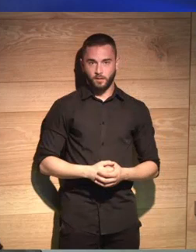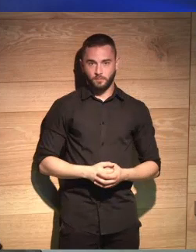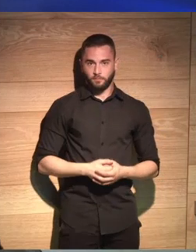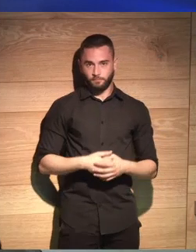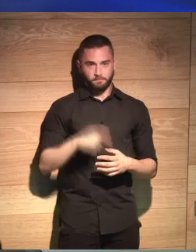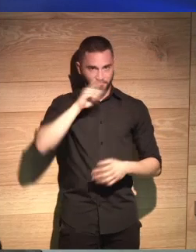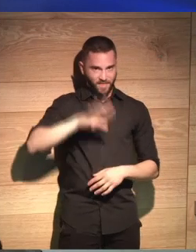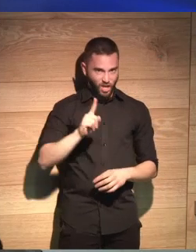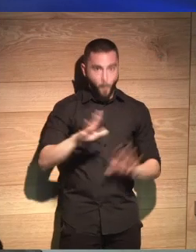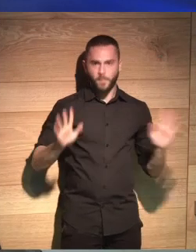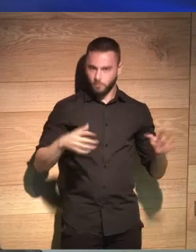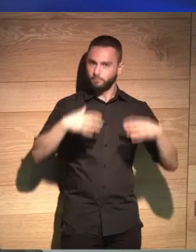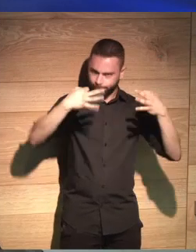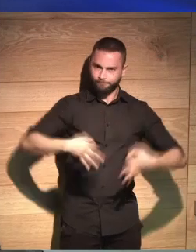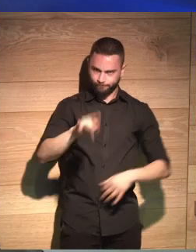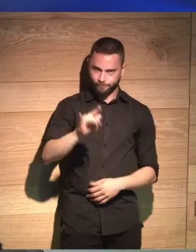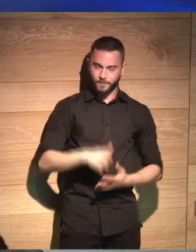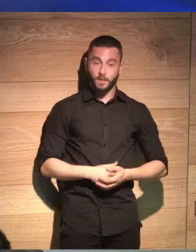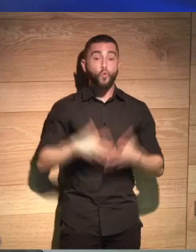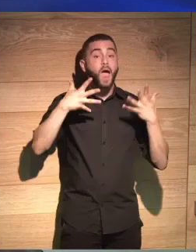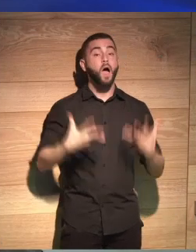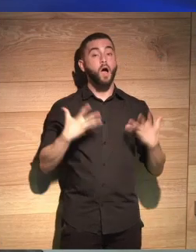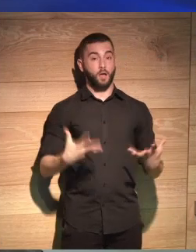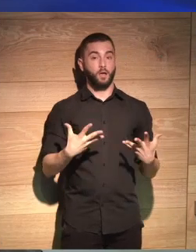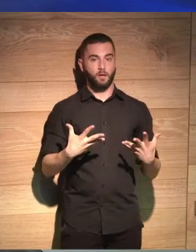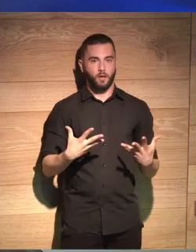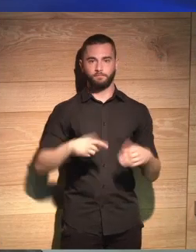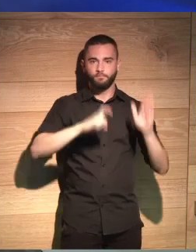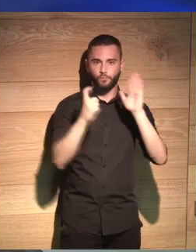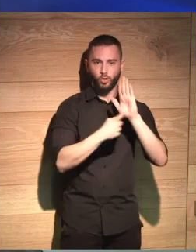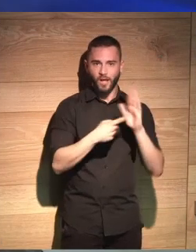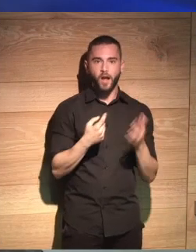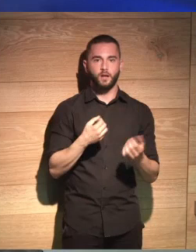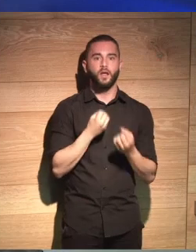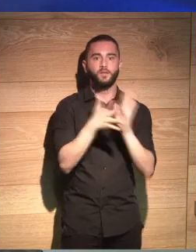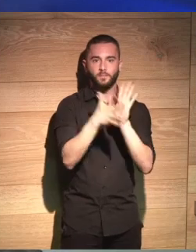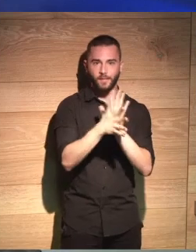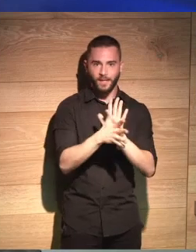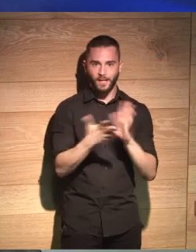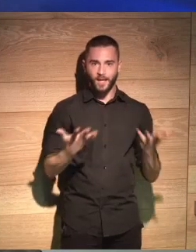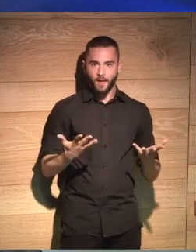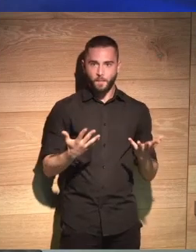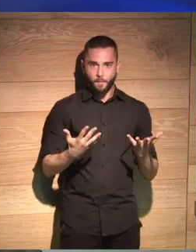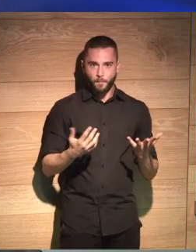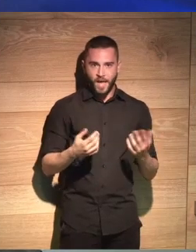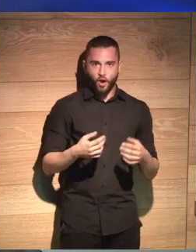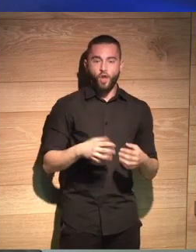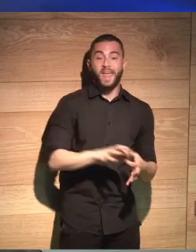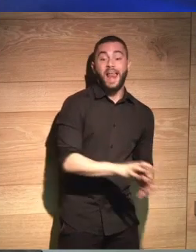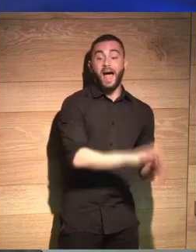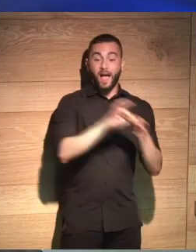paradójico esto, hablas de algo, de una actualidad total, pero no cedes al chantaje de la actualidad. Es